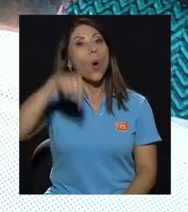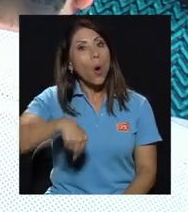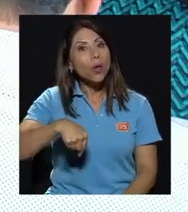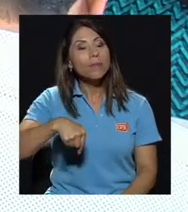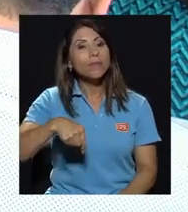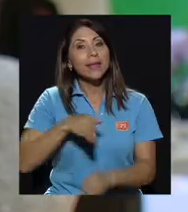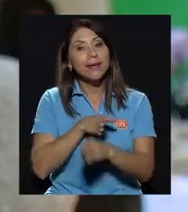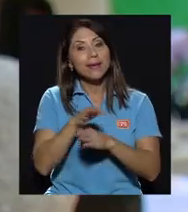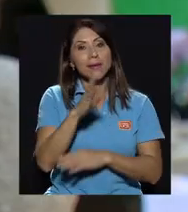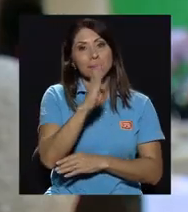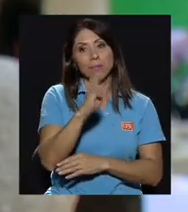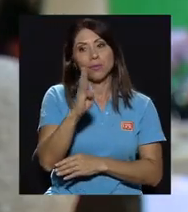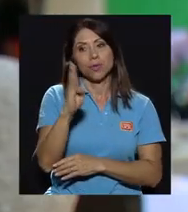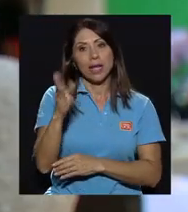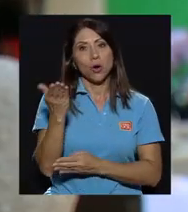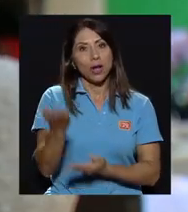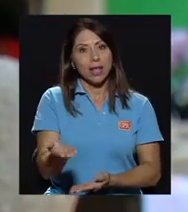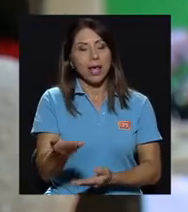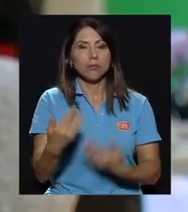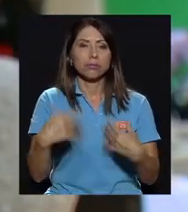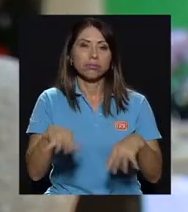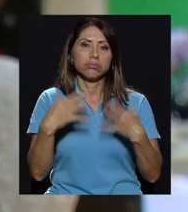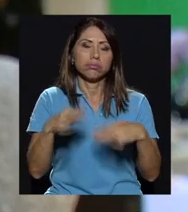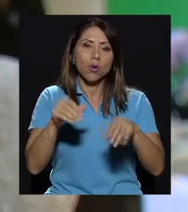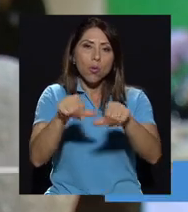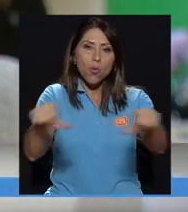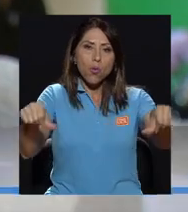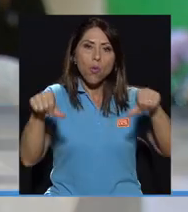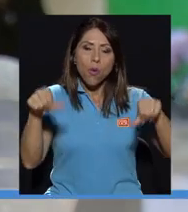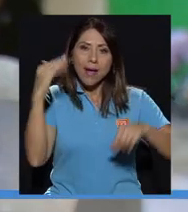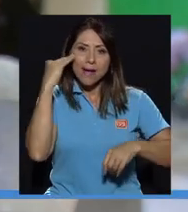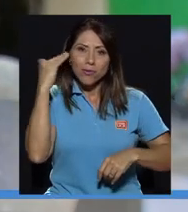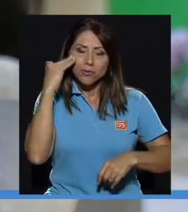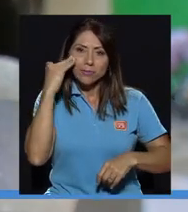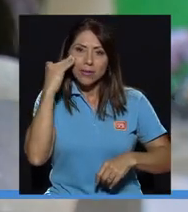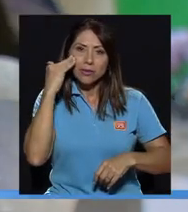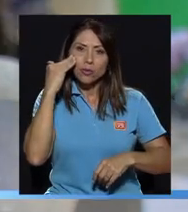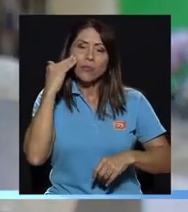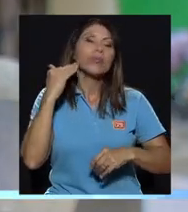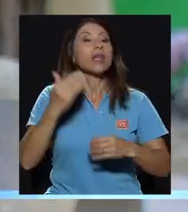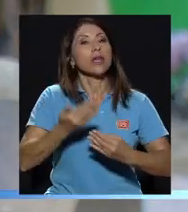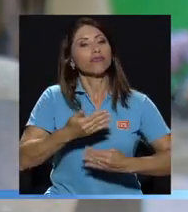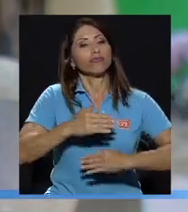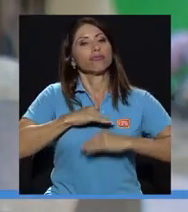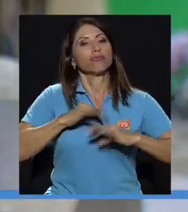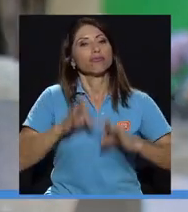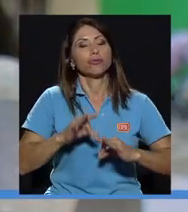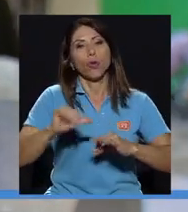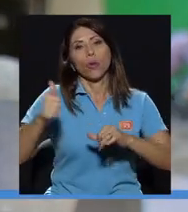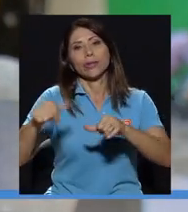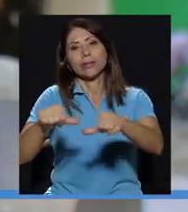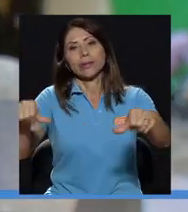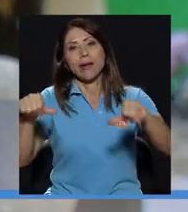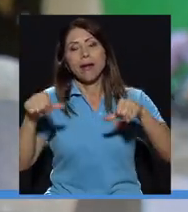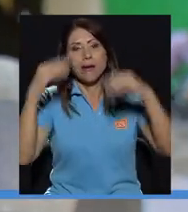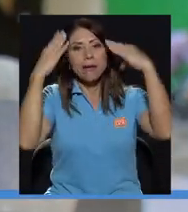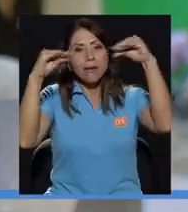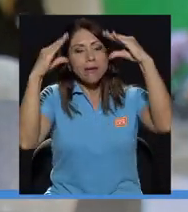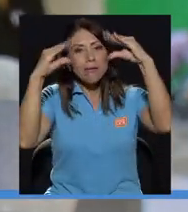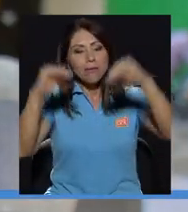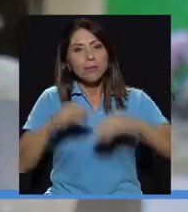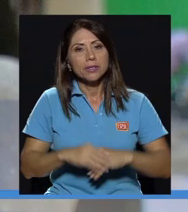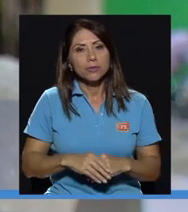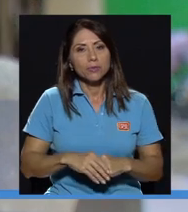Hoy la bibliotecología es más que nunca un área de conocimiento que va a nutrir otras áreas de información.